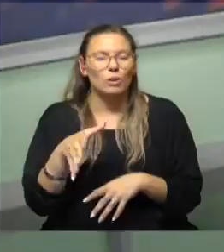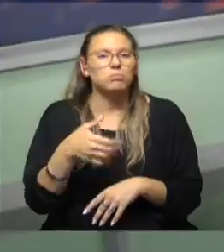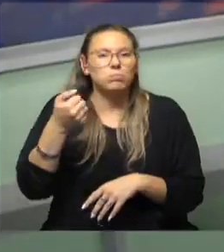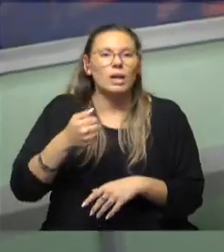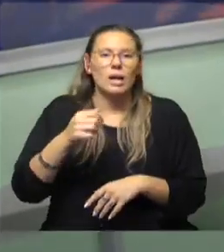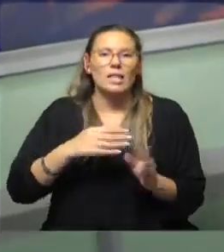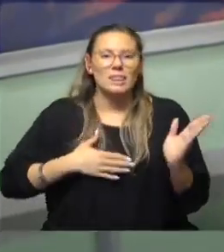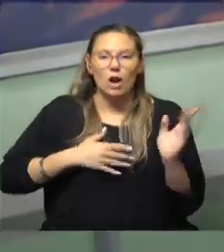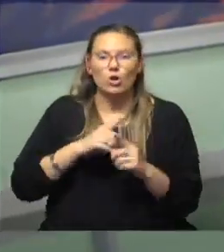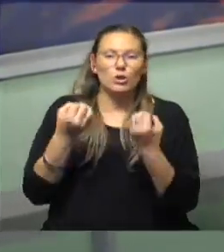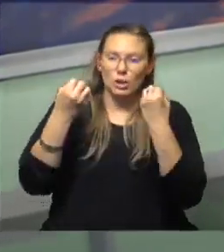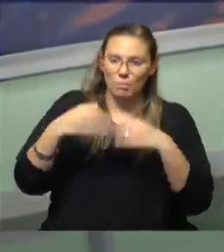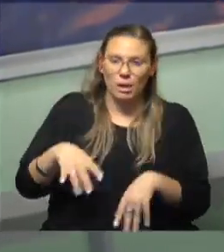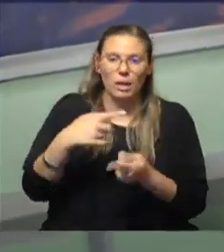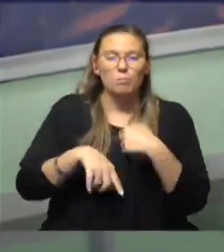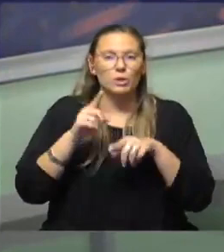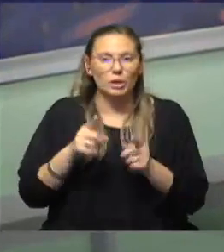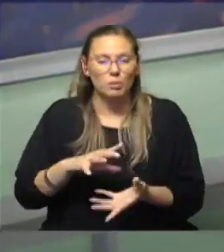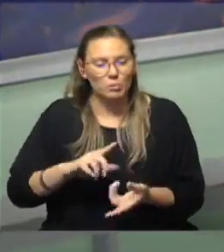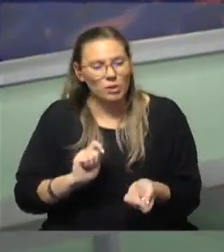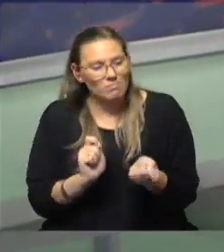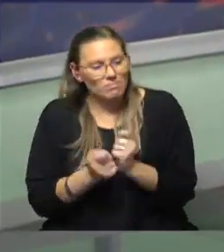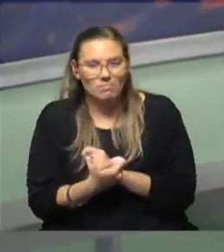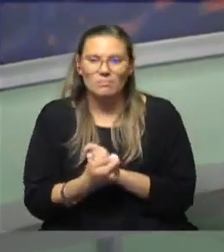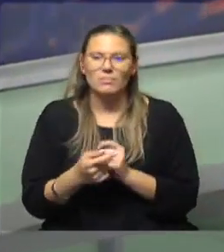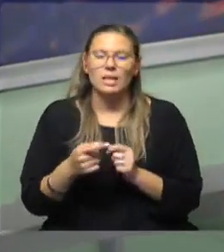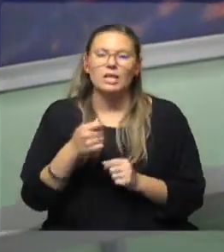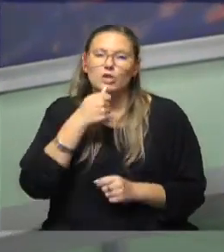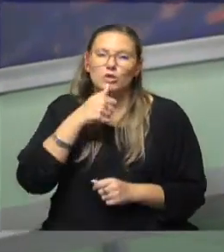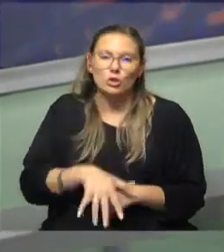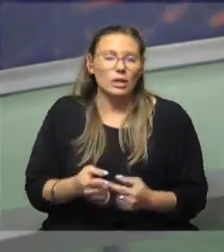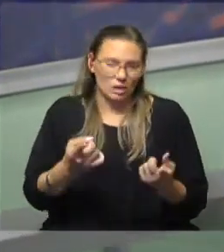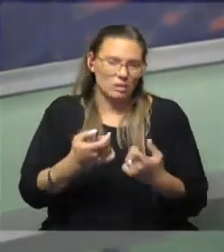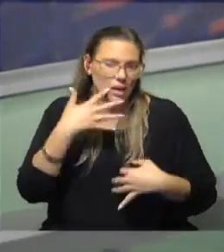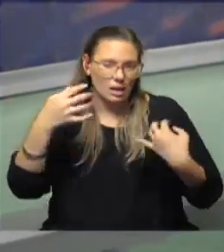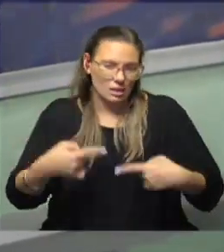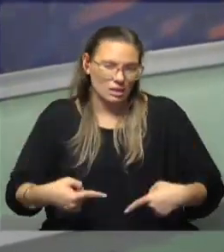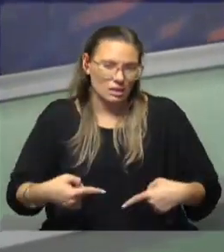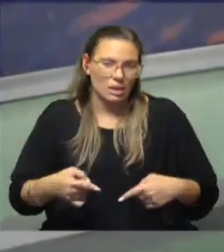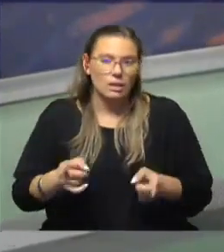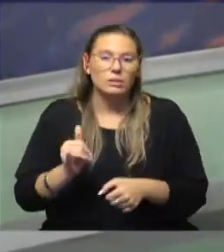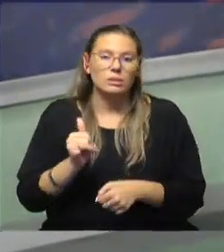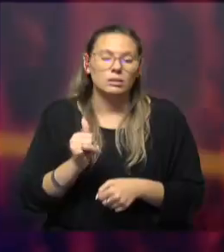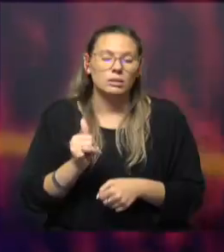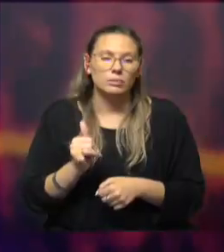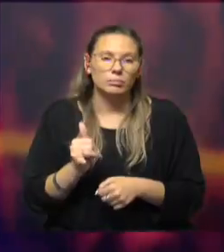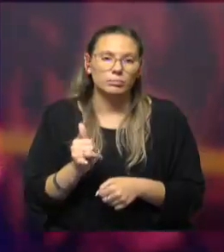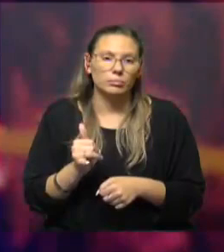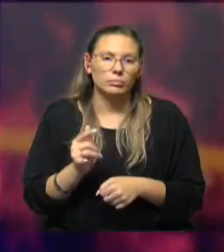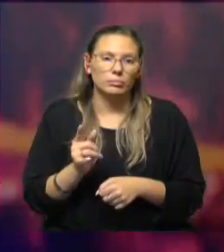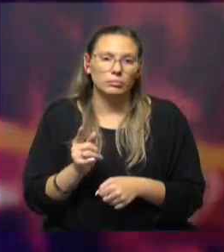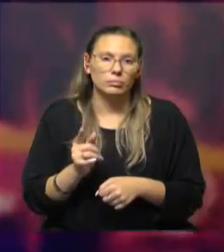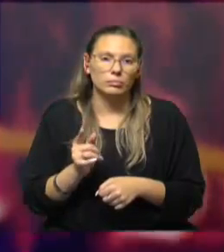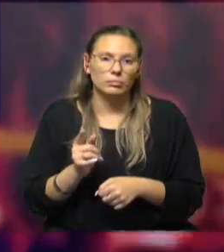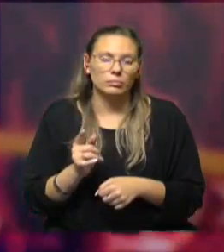tango para que no se pierda, pero dándole una vuelta de tuerca histórica y necesaria, ¿no? Sí, sin duda que sí. Tratamos